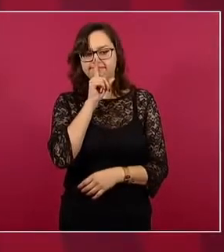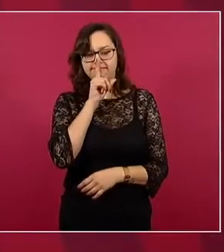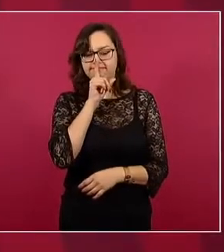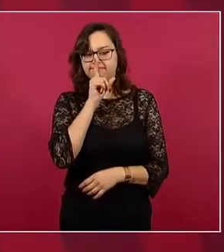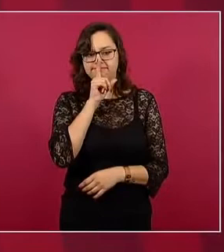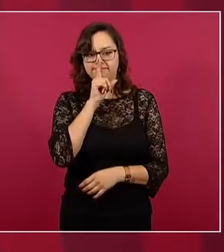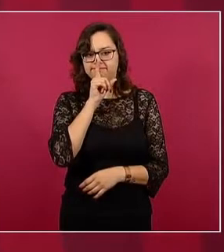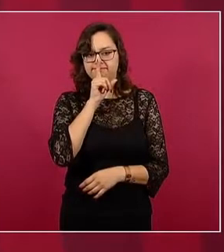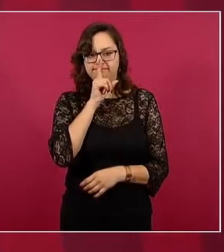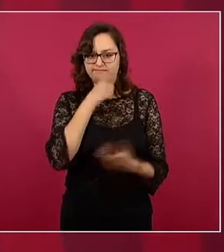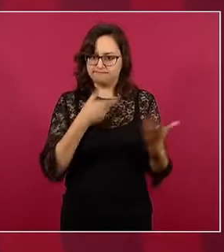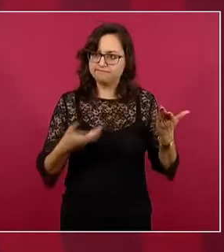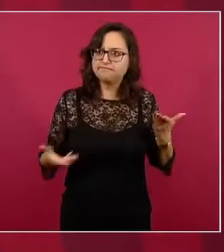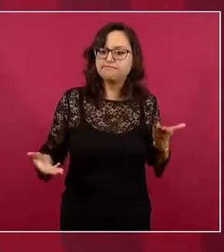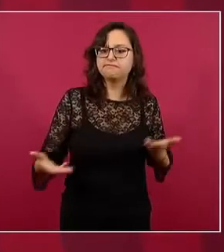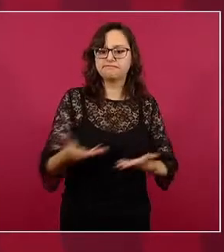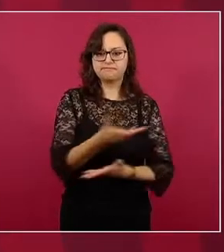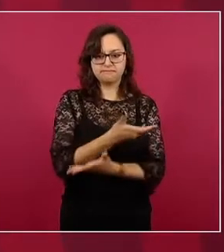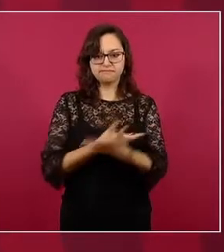egoísta.